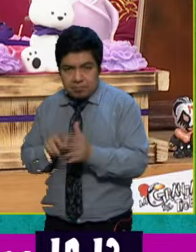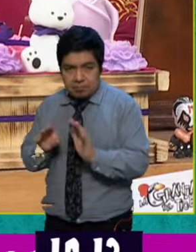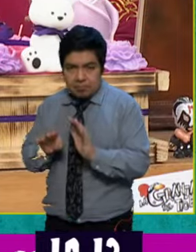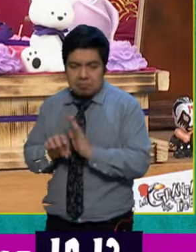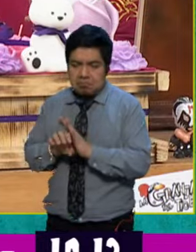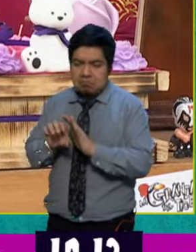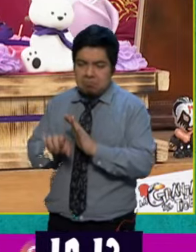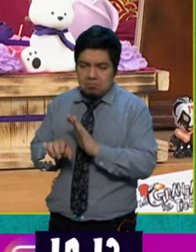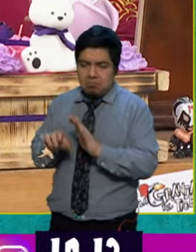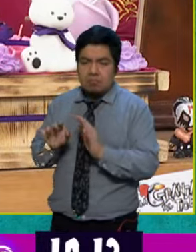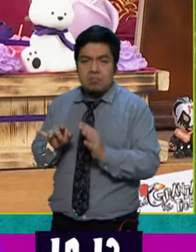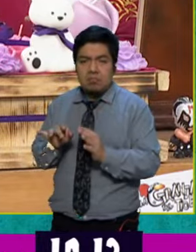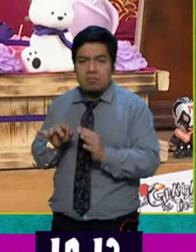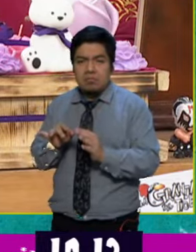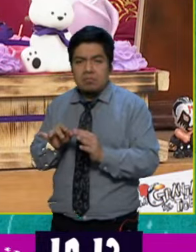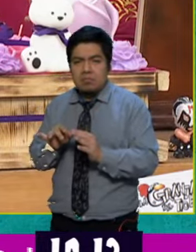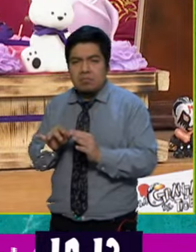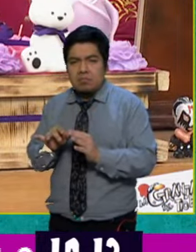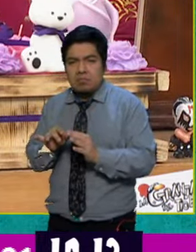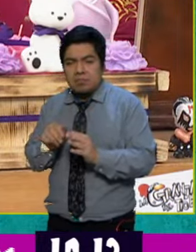planeado es que en un futuro te vendan